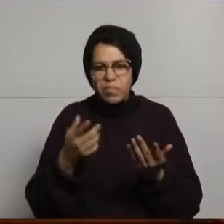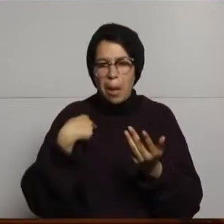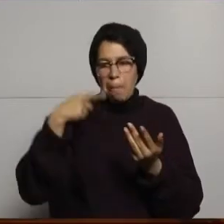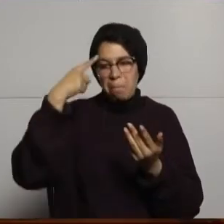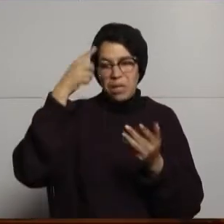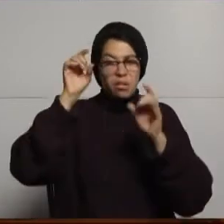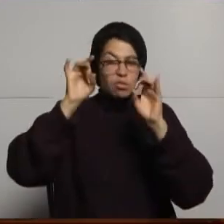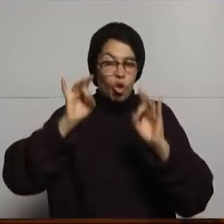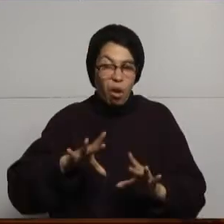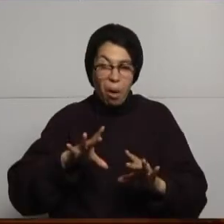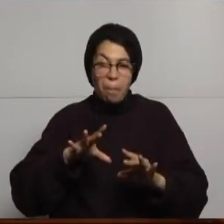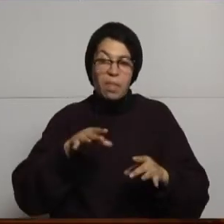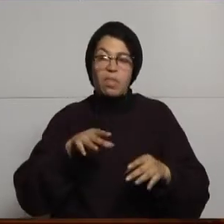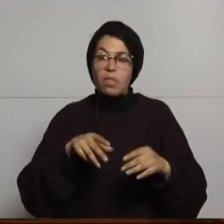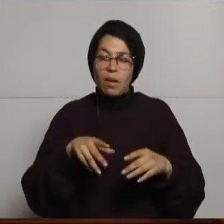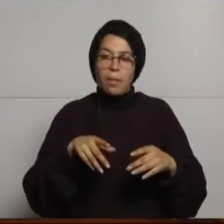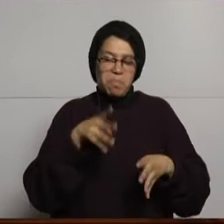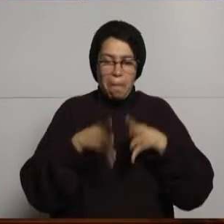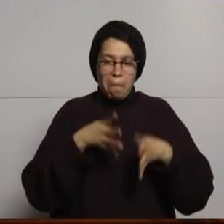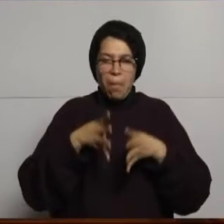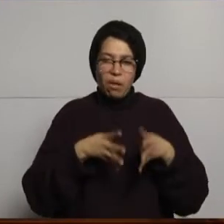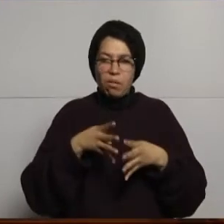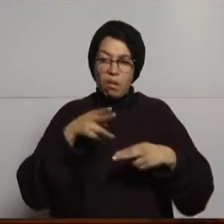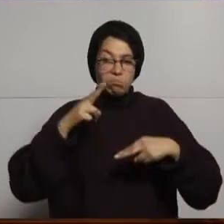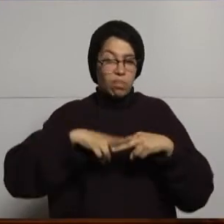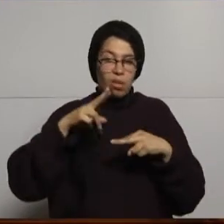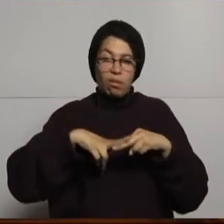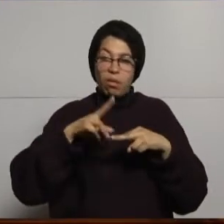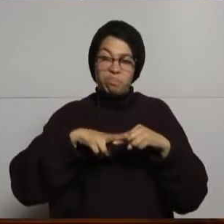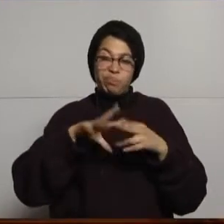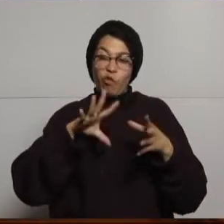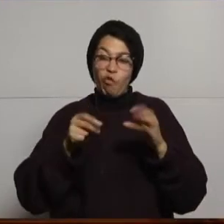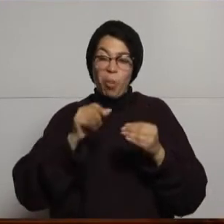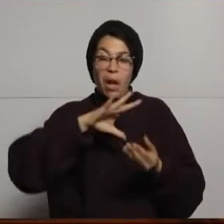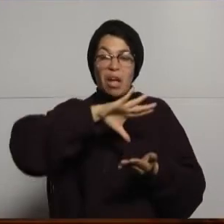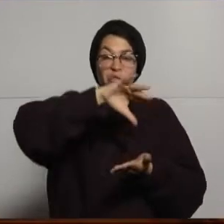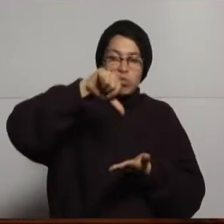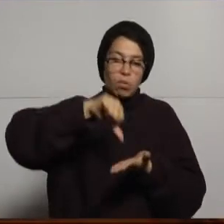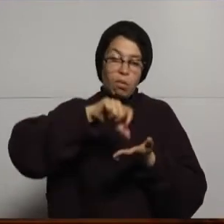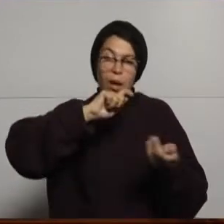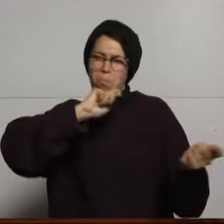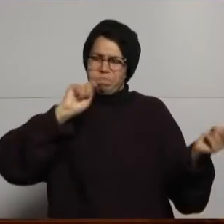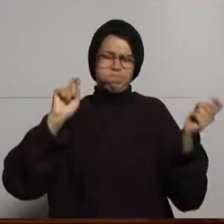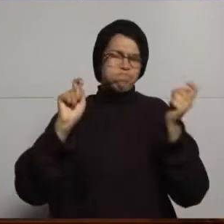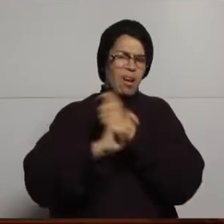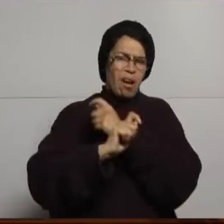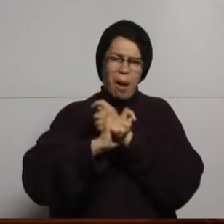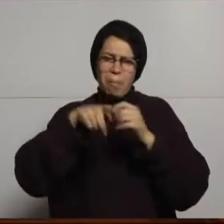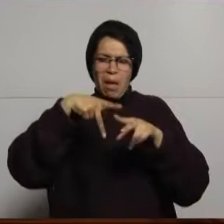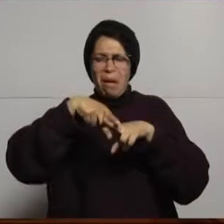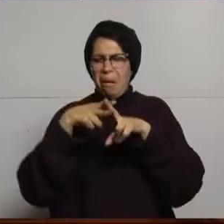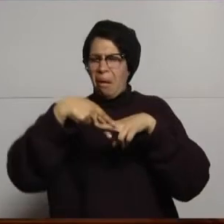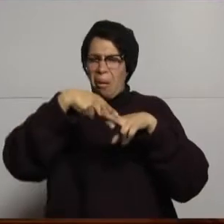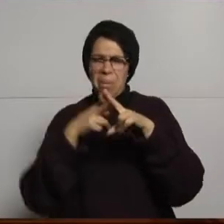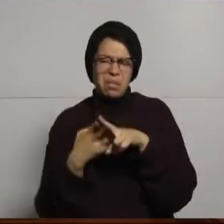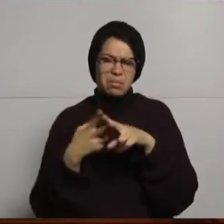Y algunos pensamos que eso es convertir a la ciudad en una herramienta. Y más que un valle del software, yo creo que tenemos que ser un valle de la